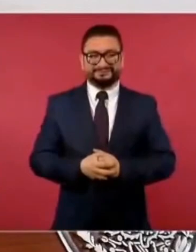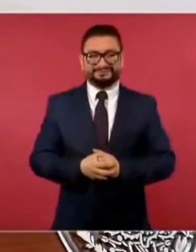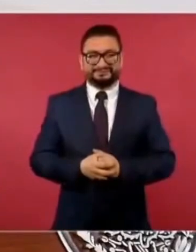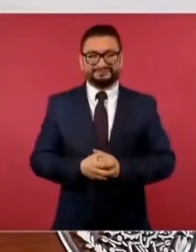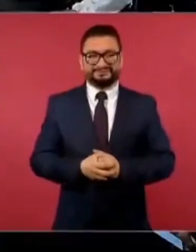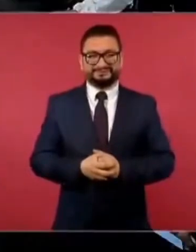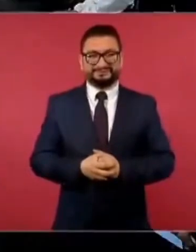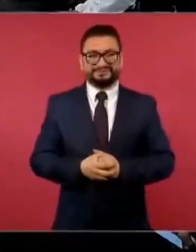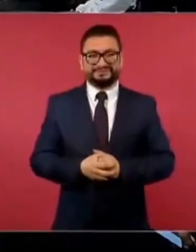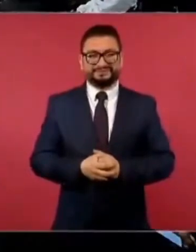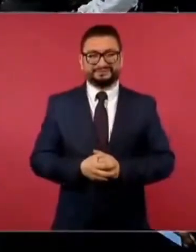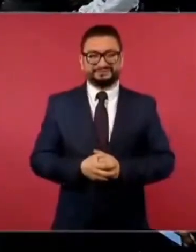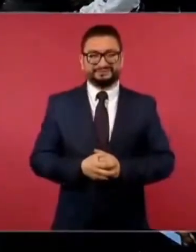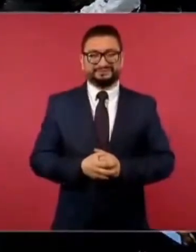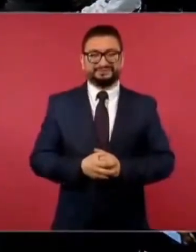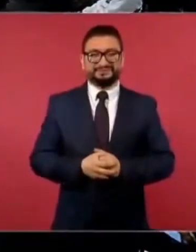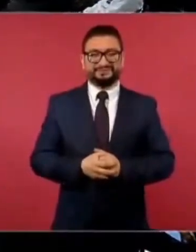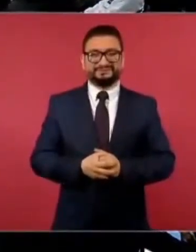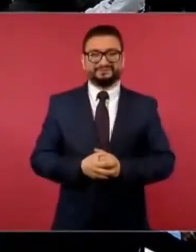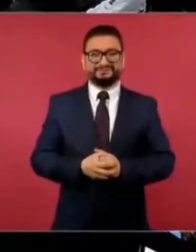Y